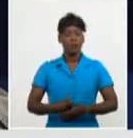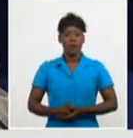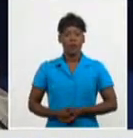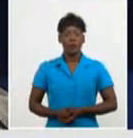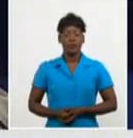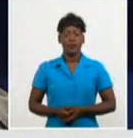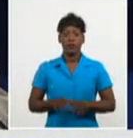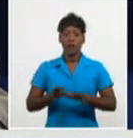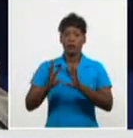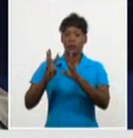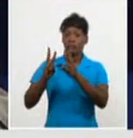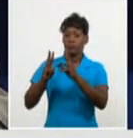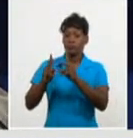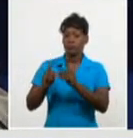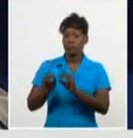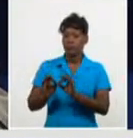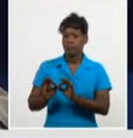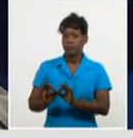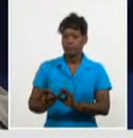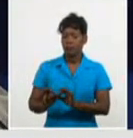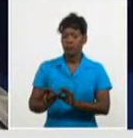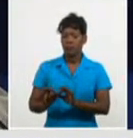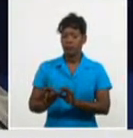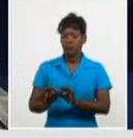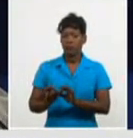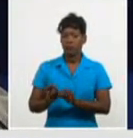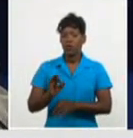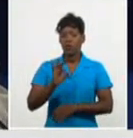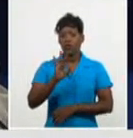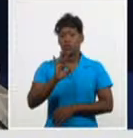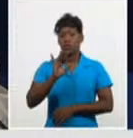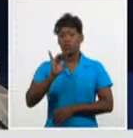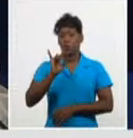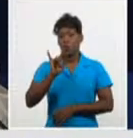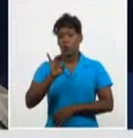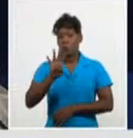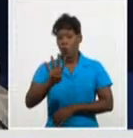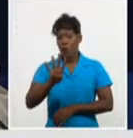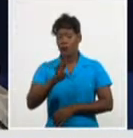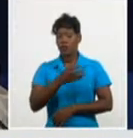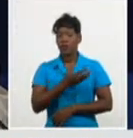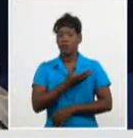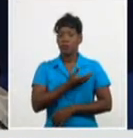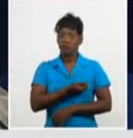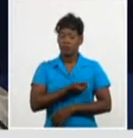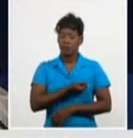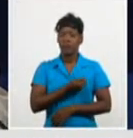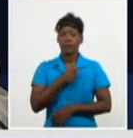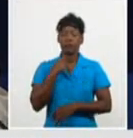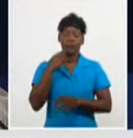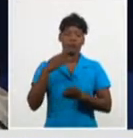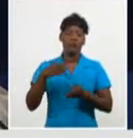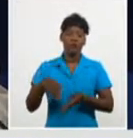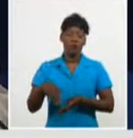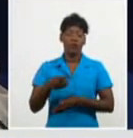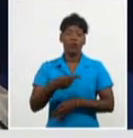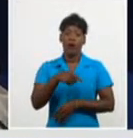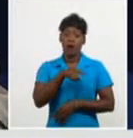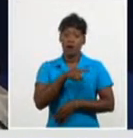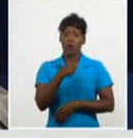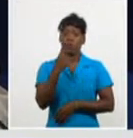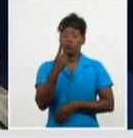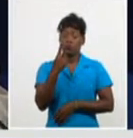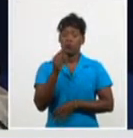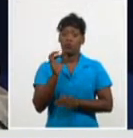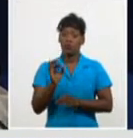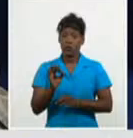y siempre lo lamentamos, 84 fallecidos, con el que tuvimos en el día de ayer. Esto